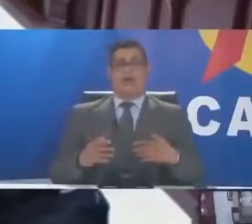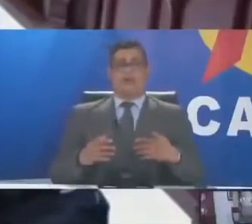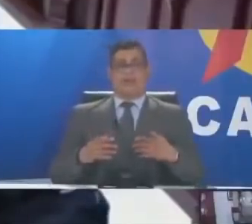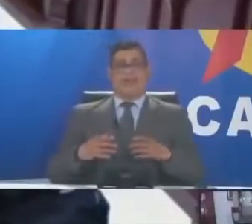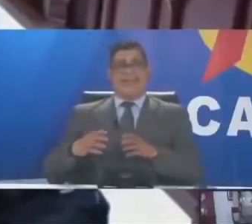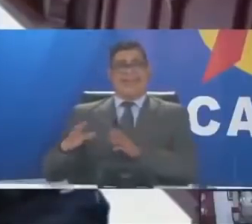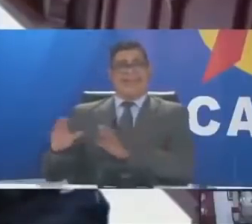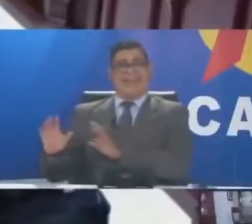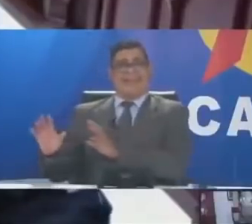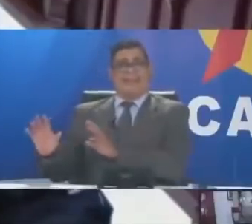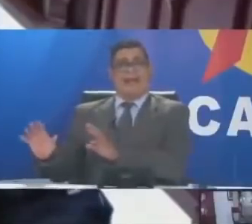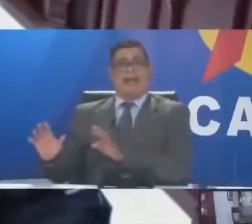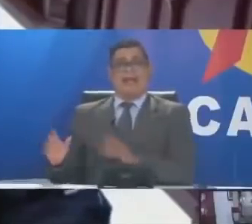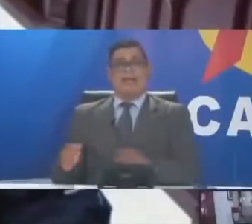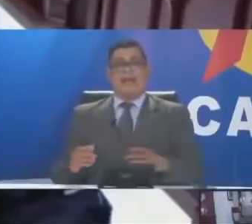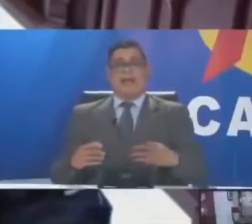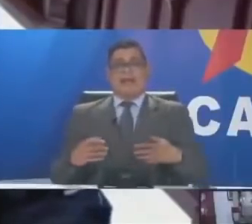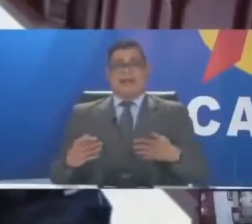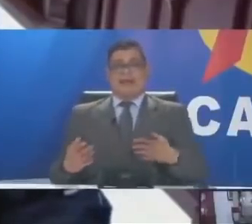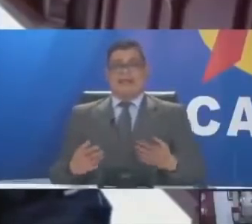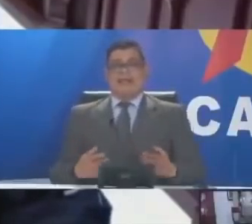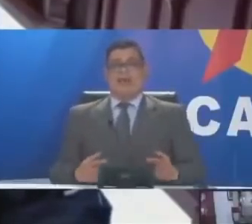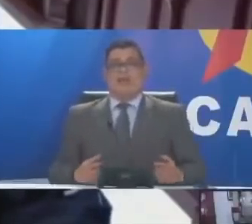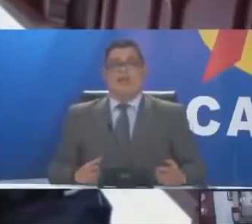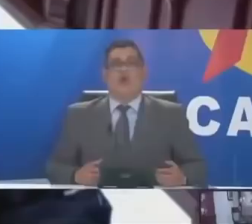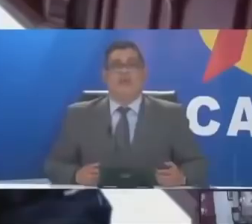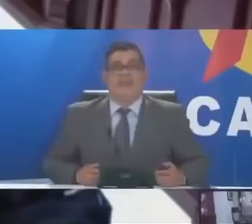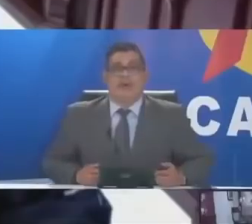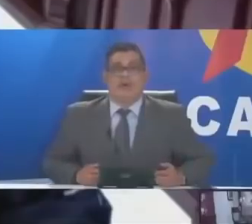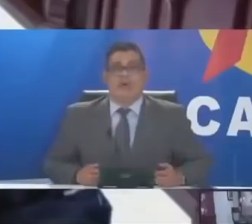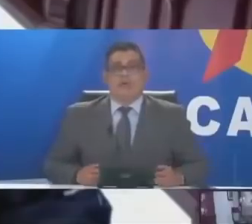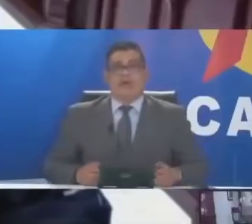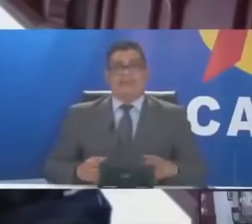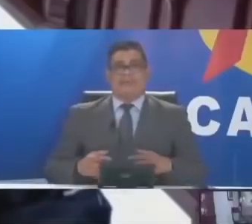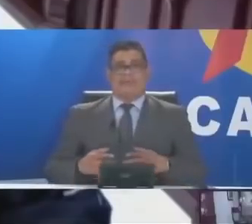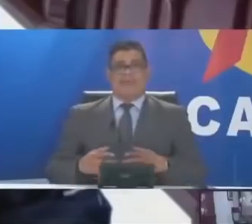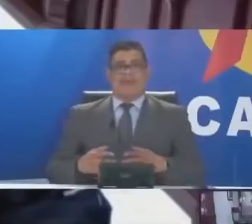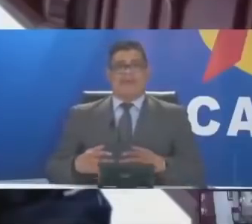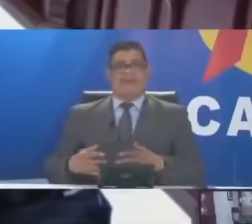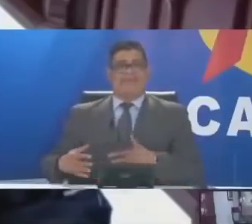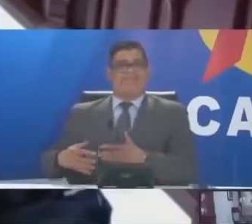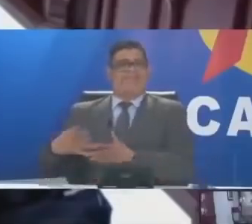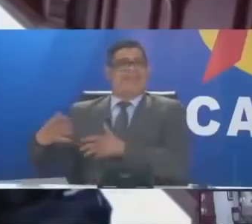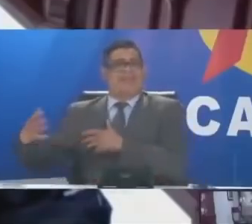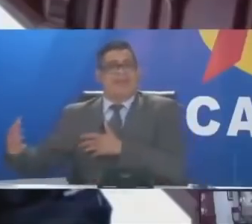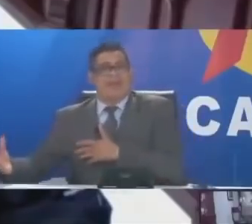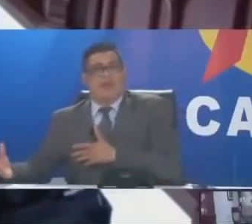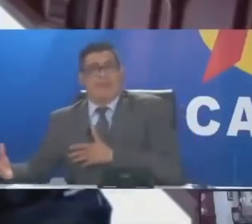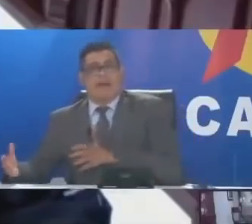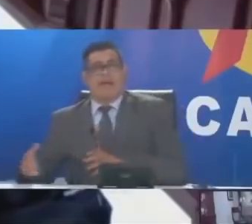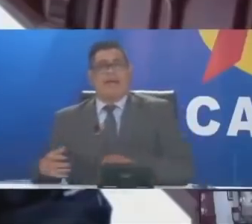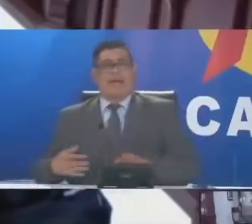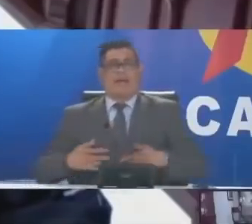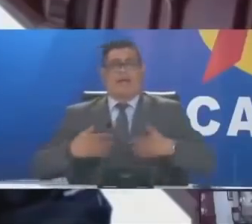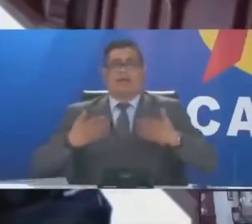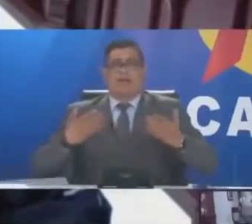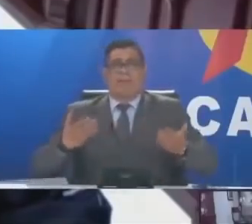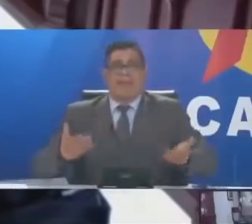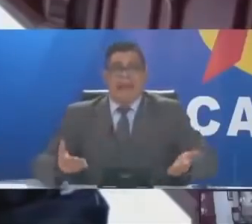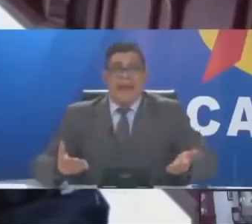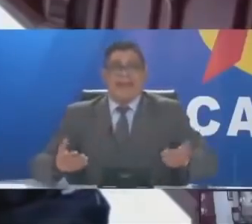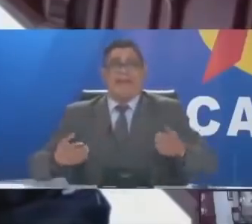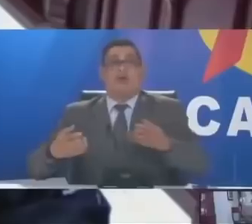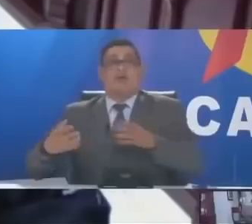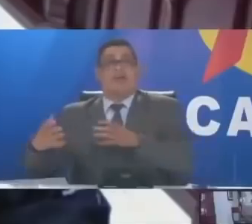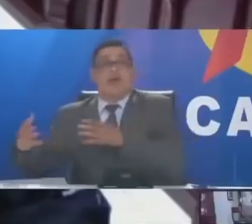acostumbrados en que en la asamblea negativa existan como normas de conducta de respeto para lo que